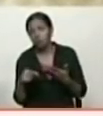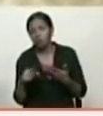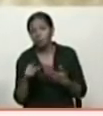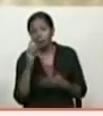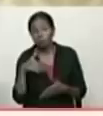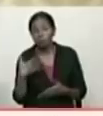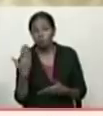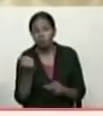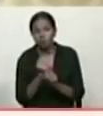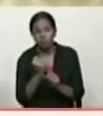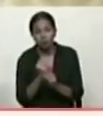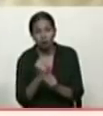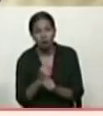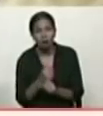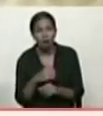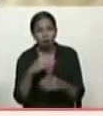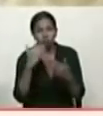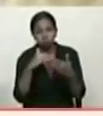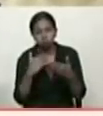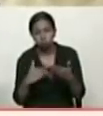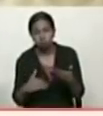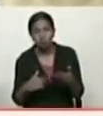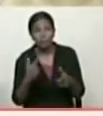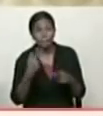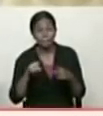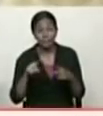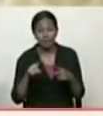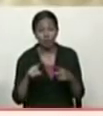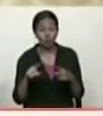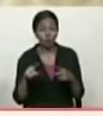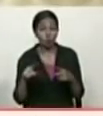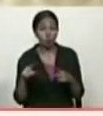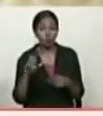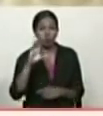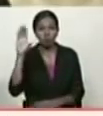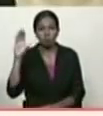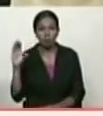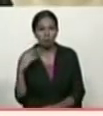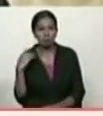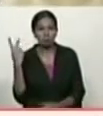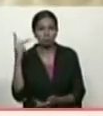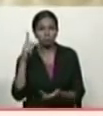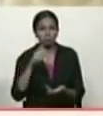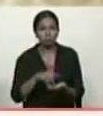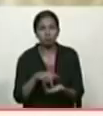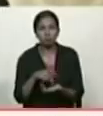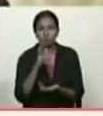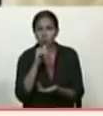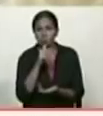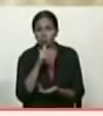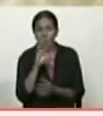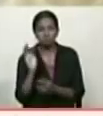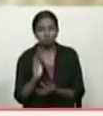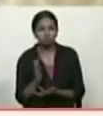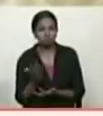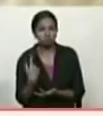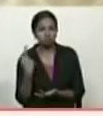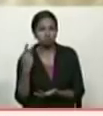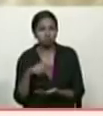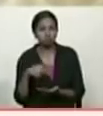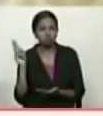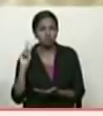con orden. Pero este intento de tratar el tema de un país sin que ese país esté presente, en otro intento de exclusión de estos gobiernos de